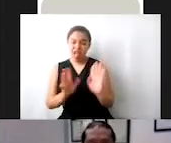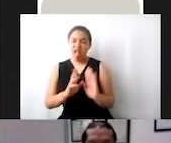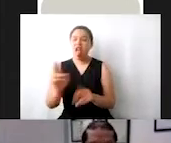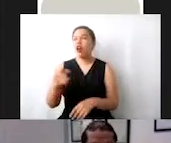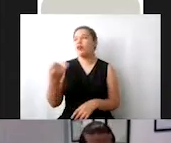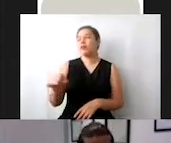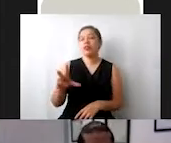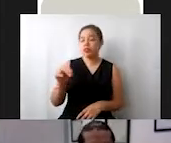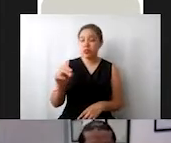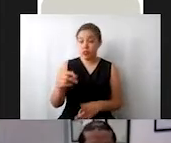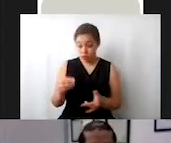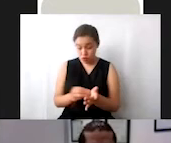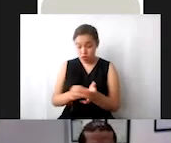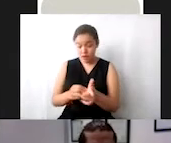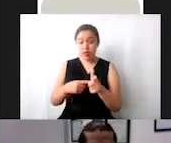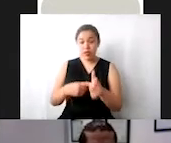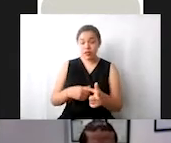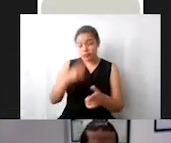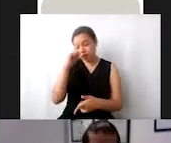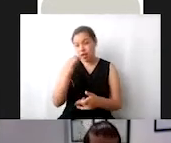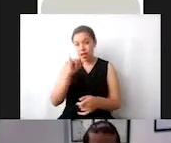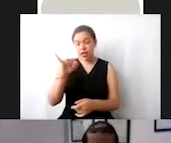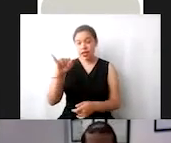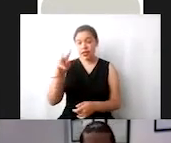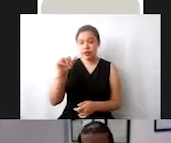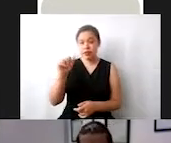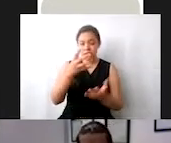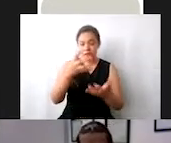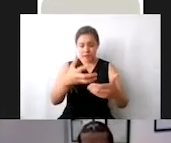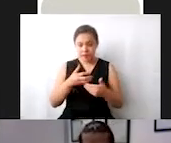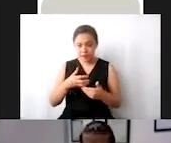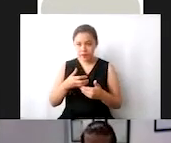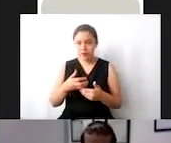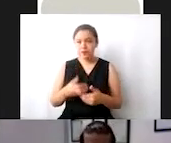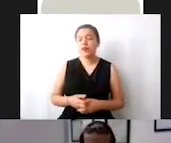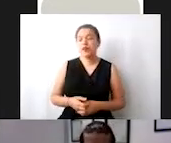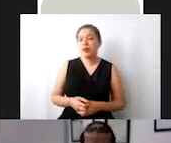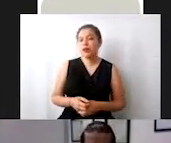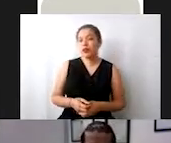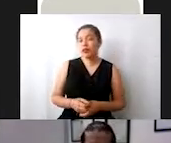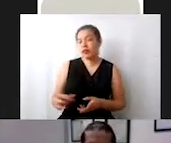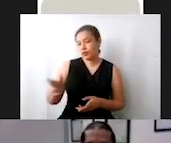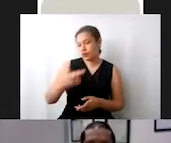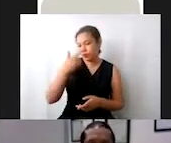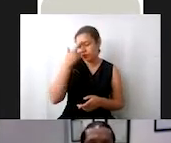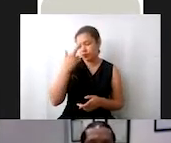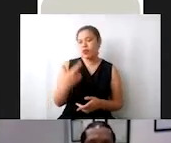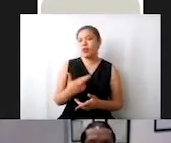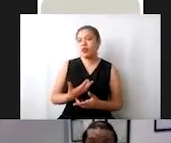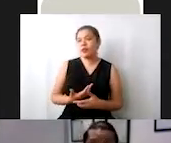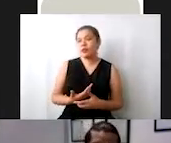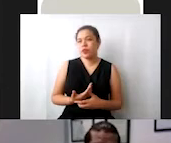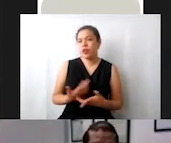vigor, porque tiene que ver con retenciones. Y retenciones, pues recordemos que tiene